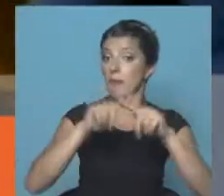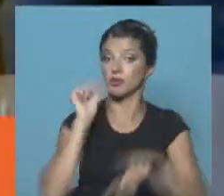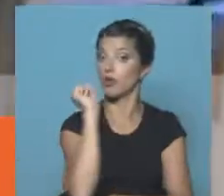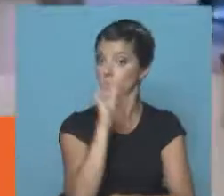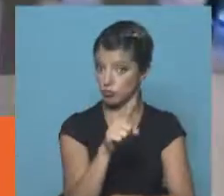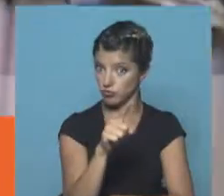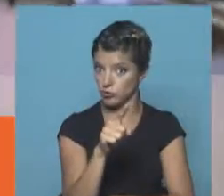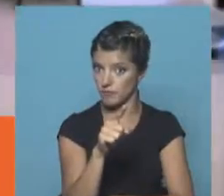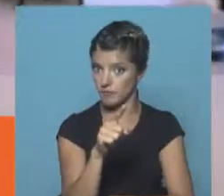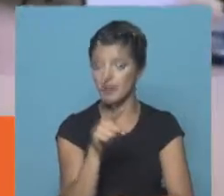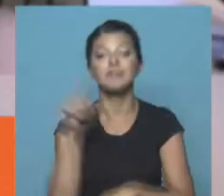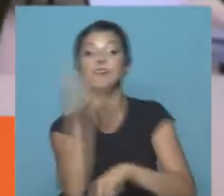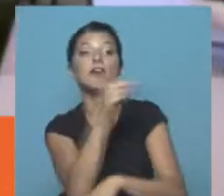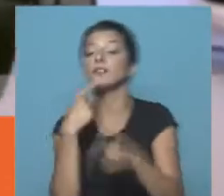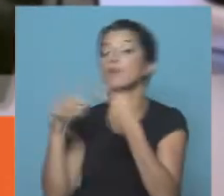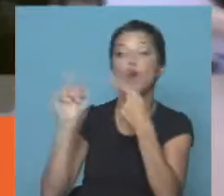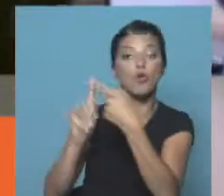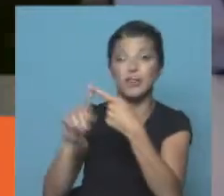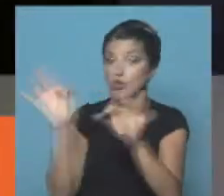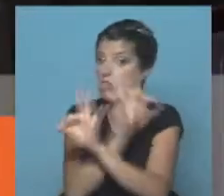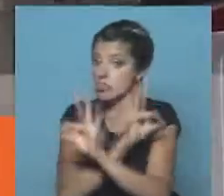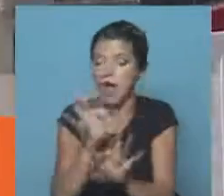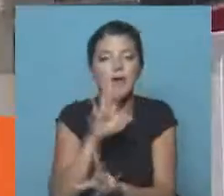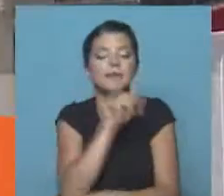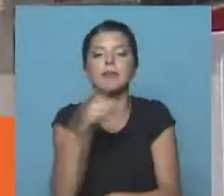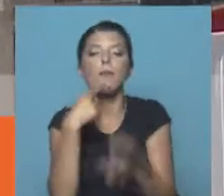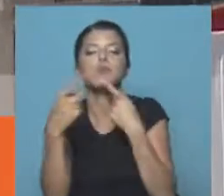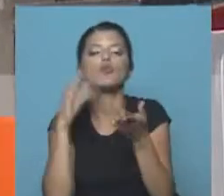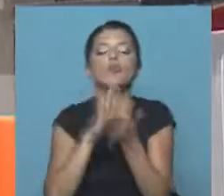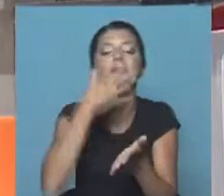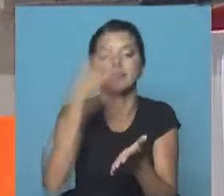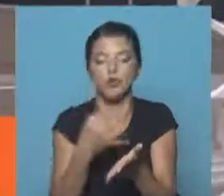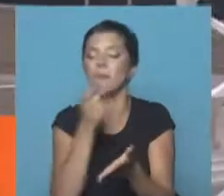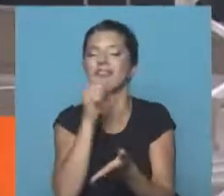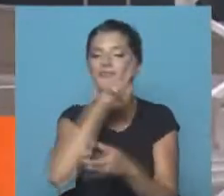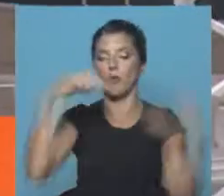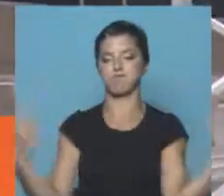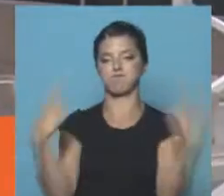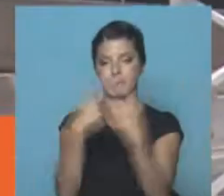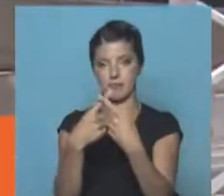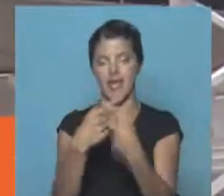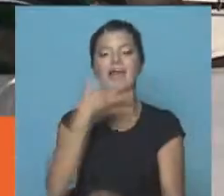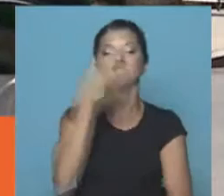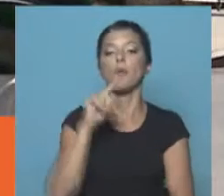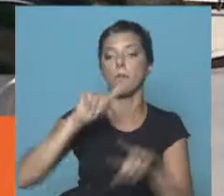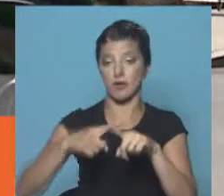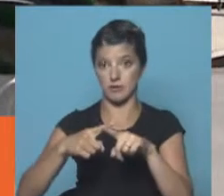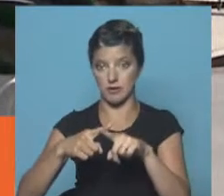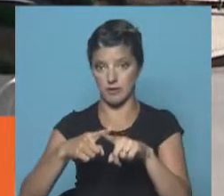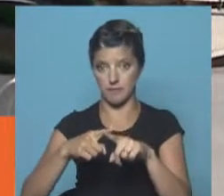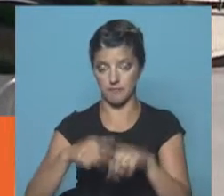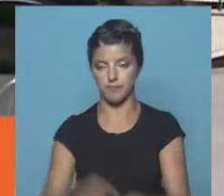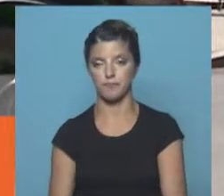familia, con quien no debería consultar ninguna decisión para evitar una colusión con las decisiones políticas que tome como